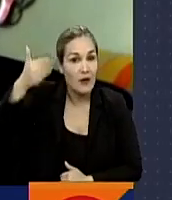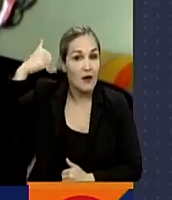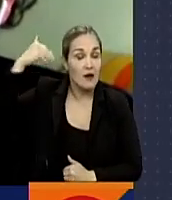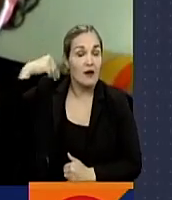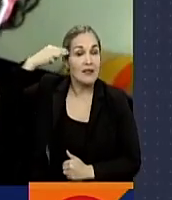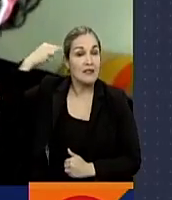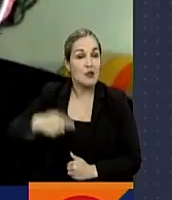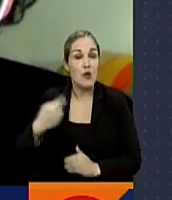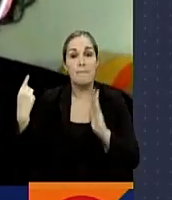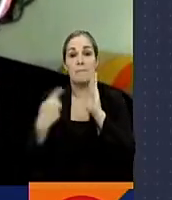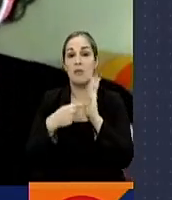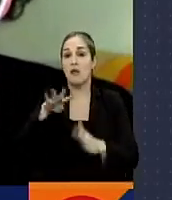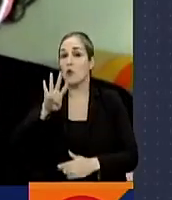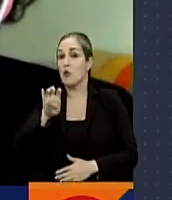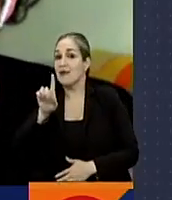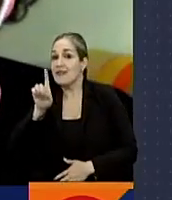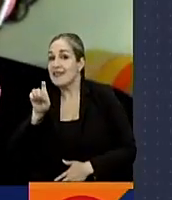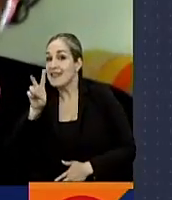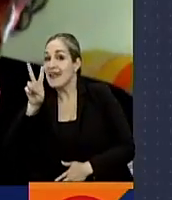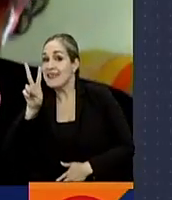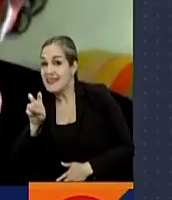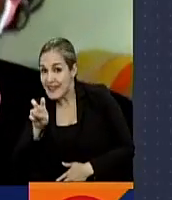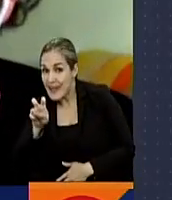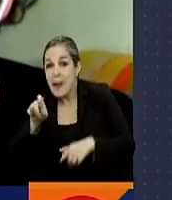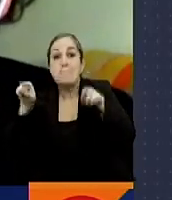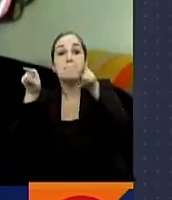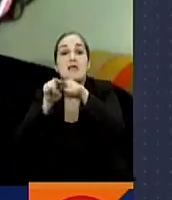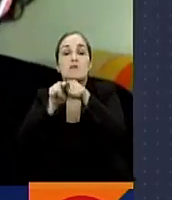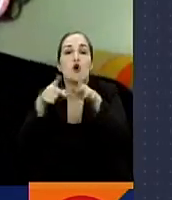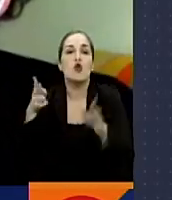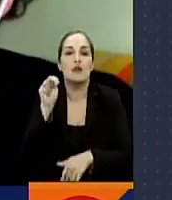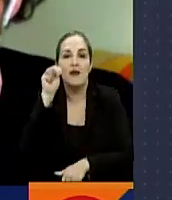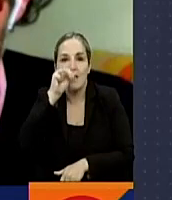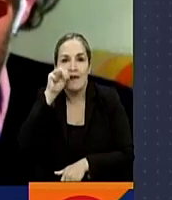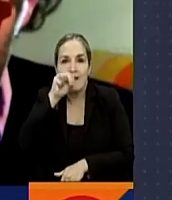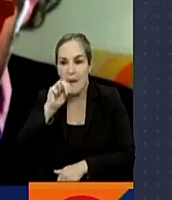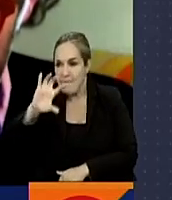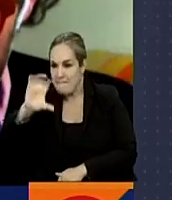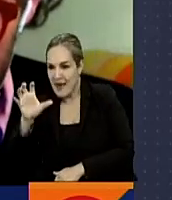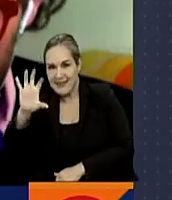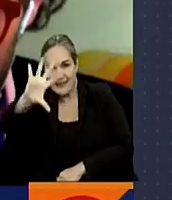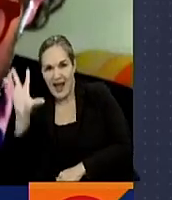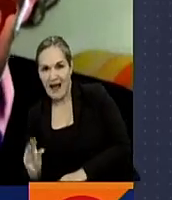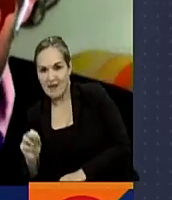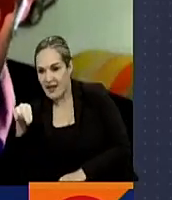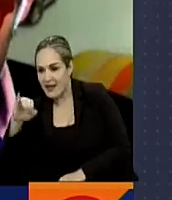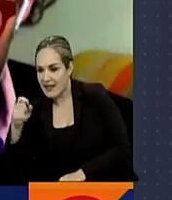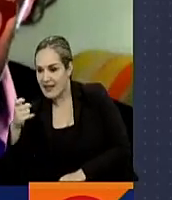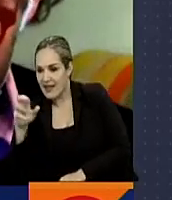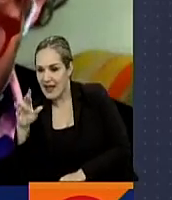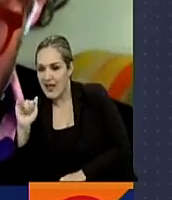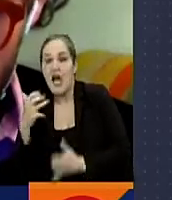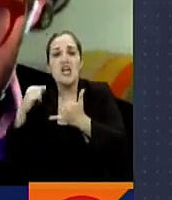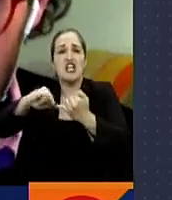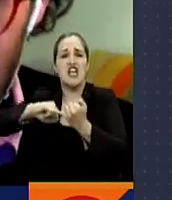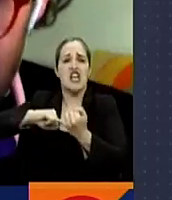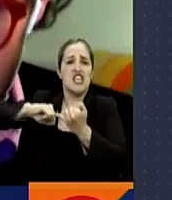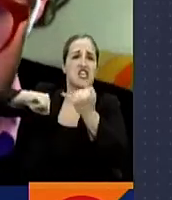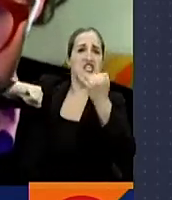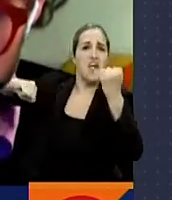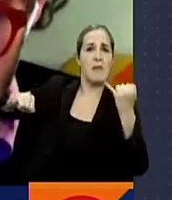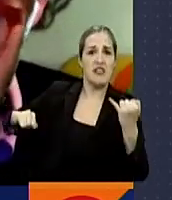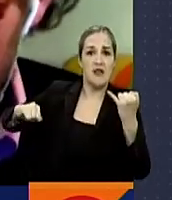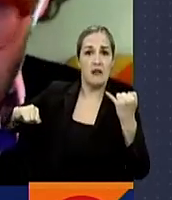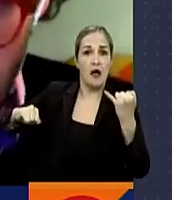el 67 esto pasó en vifra en Nigeria eh se intentaron independizar lo que hizo el Gobierno nigeriano fue